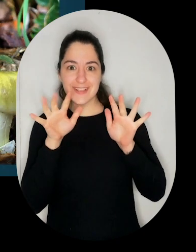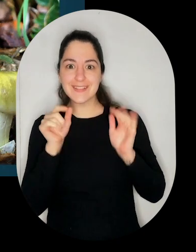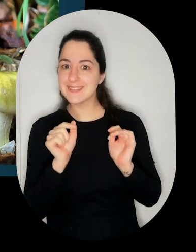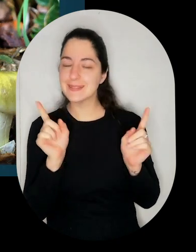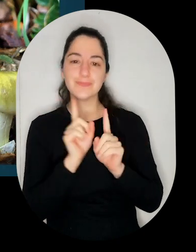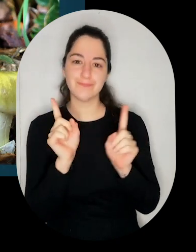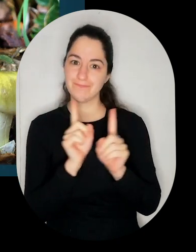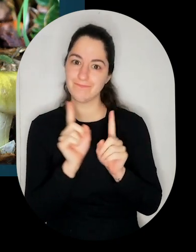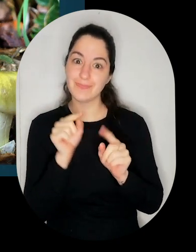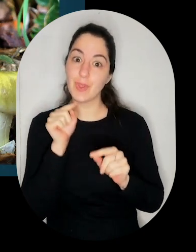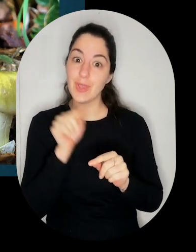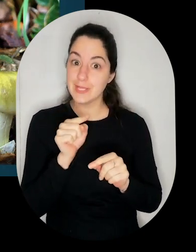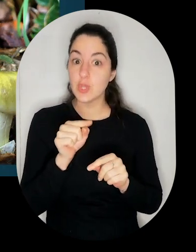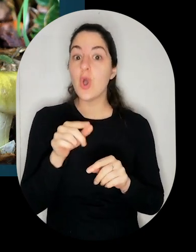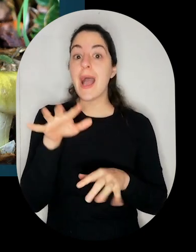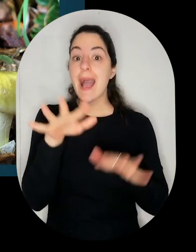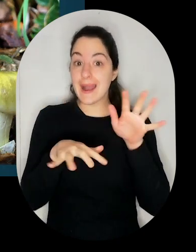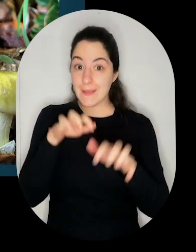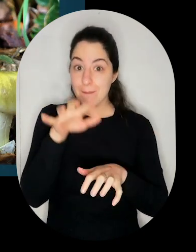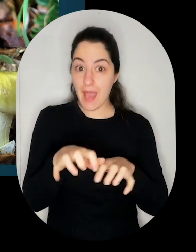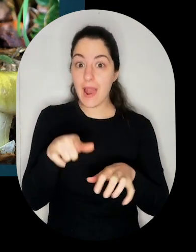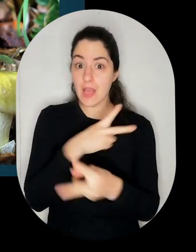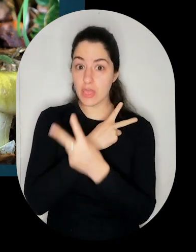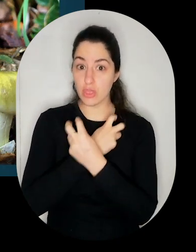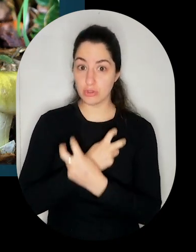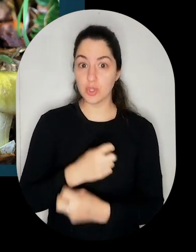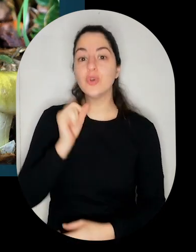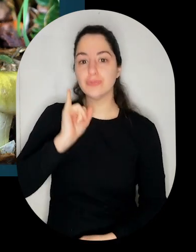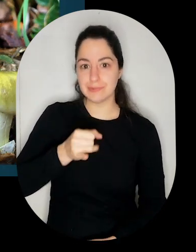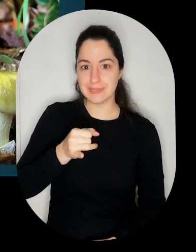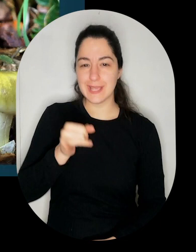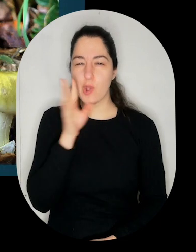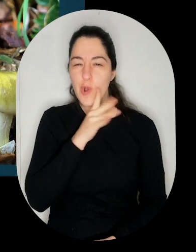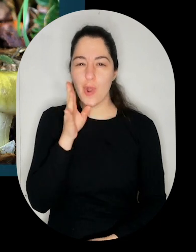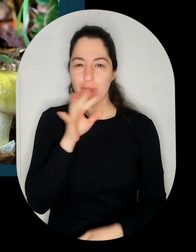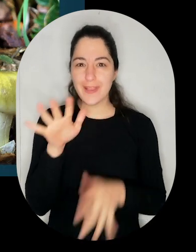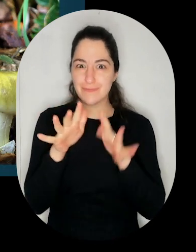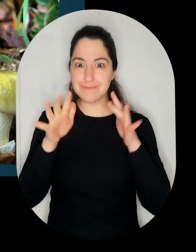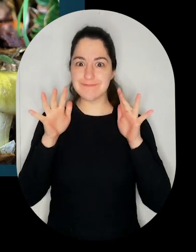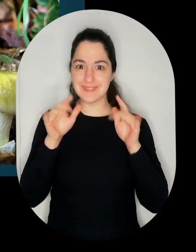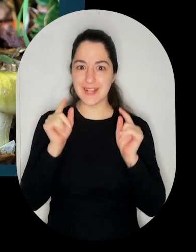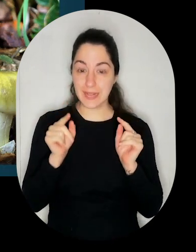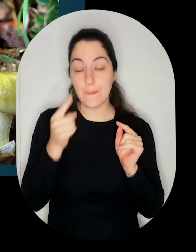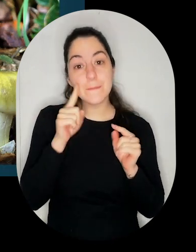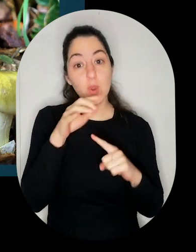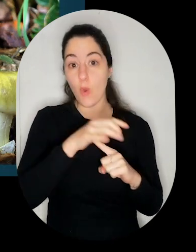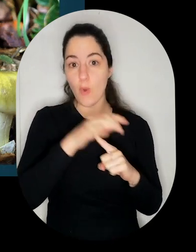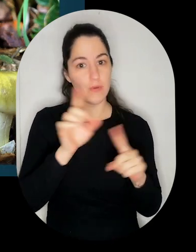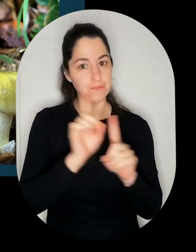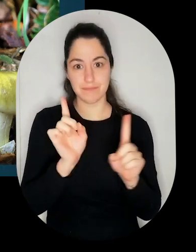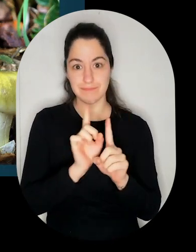viene principalmente de las especies animales que son tóxicas, que tienen colores brillantes, pero en el caso de los hongos no es así.